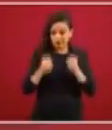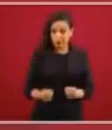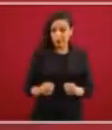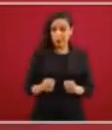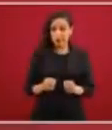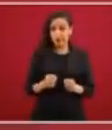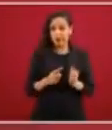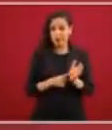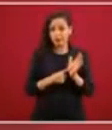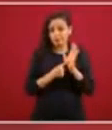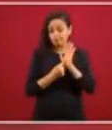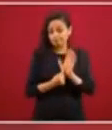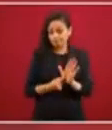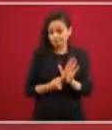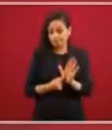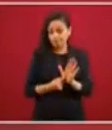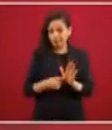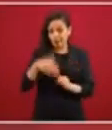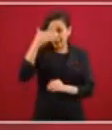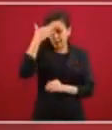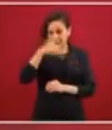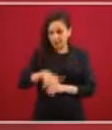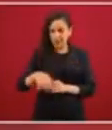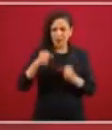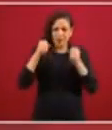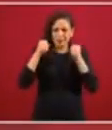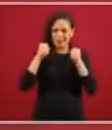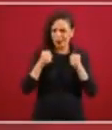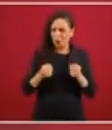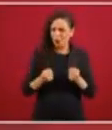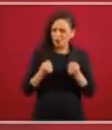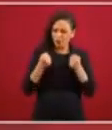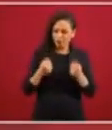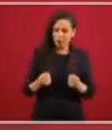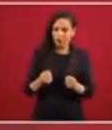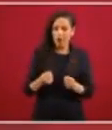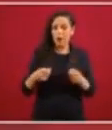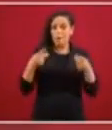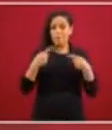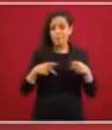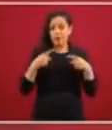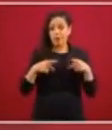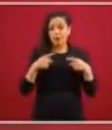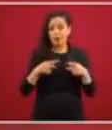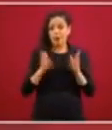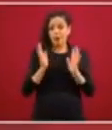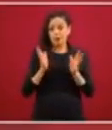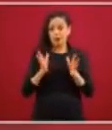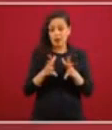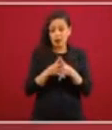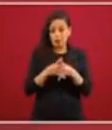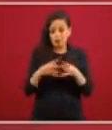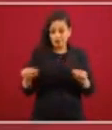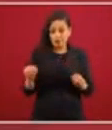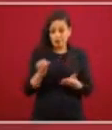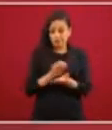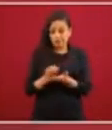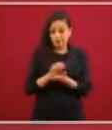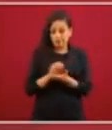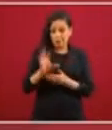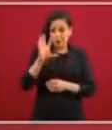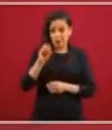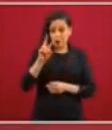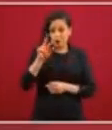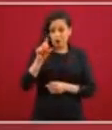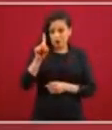robusta como para garantizar que la recuperación clínica de personas con COVID produce inmunidad permanente. Por analogía